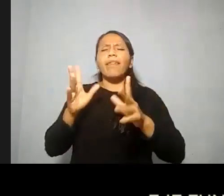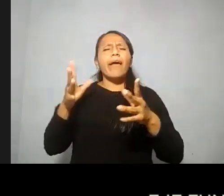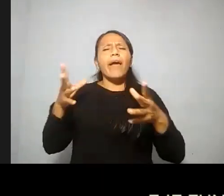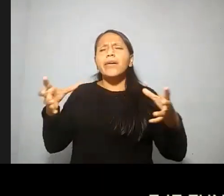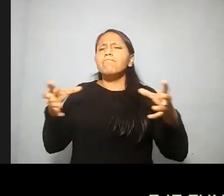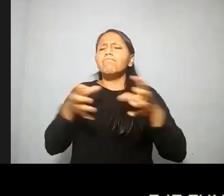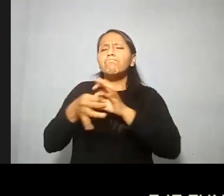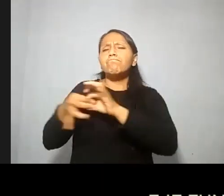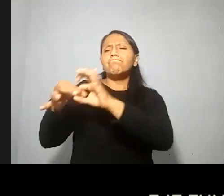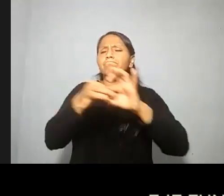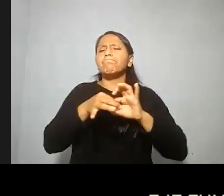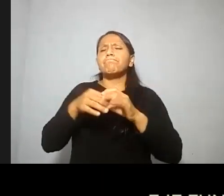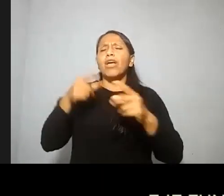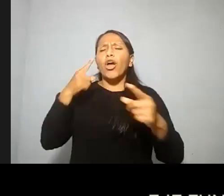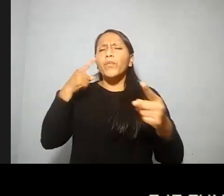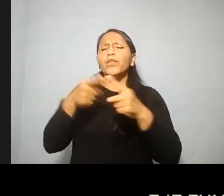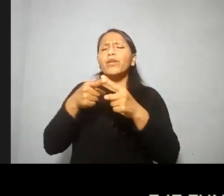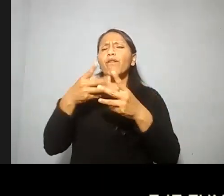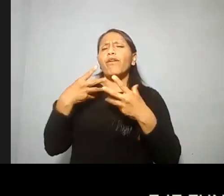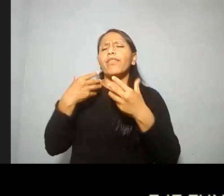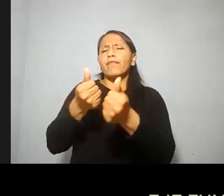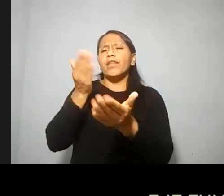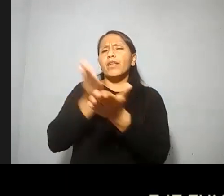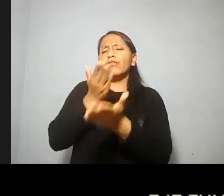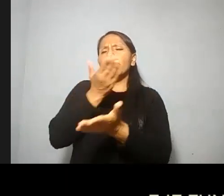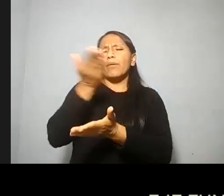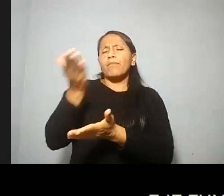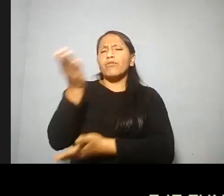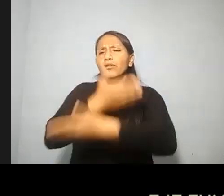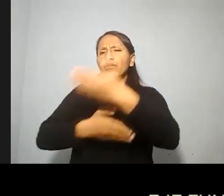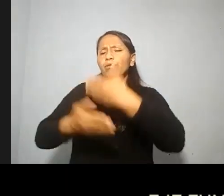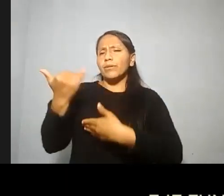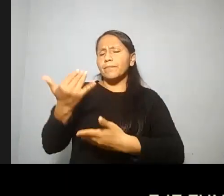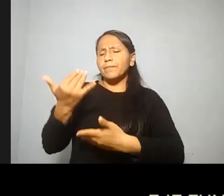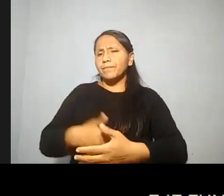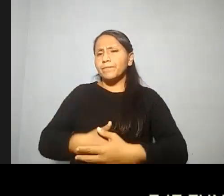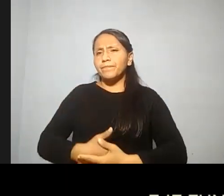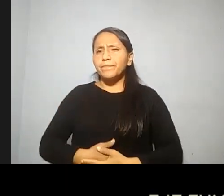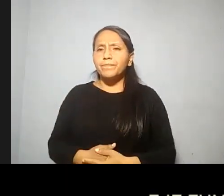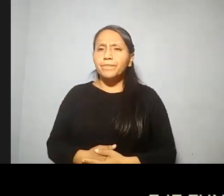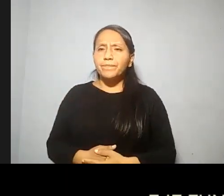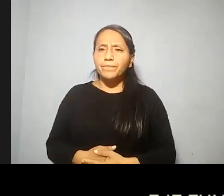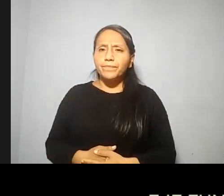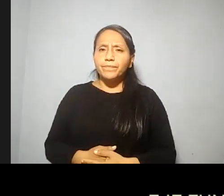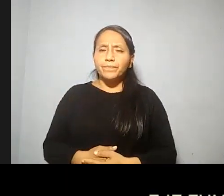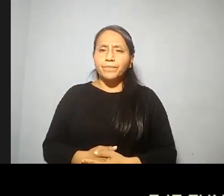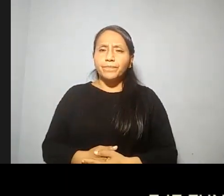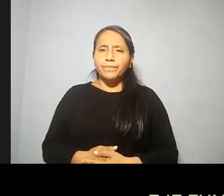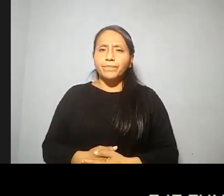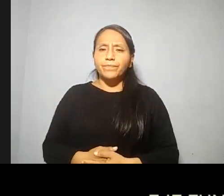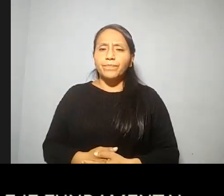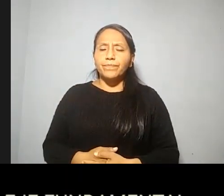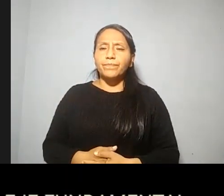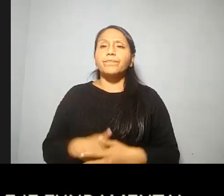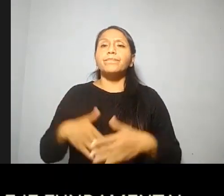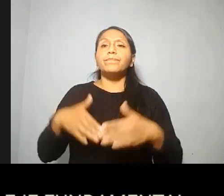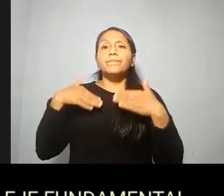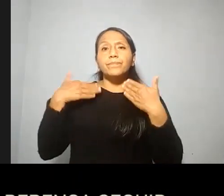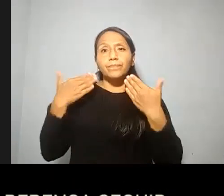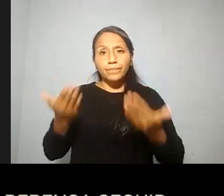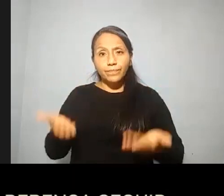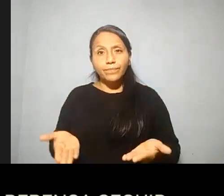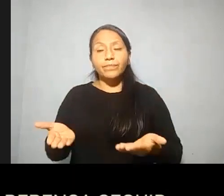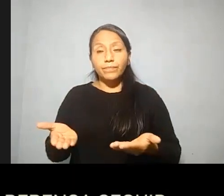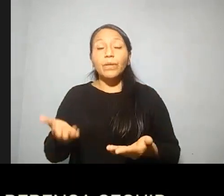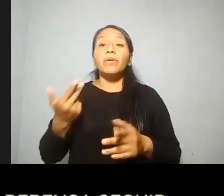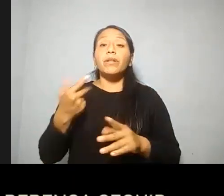discapacidad. Por eso es que del 21